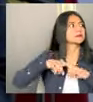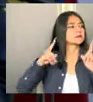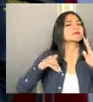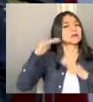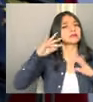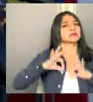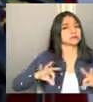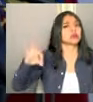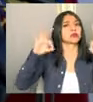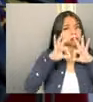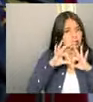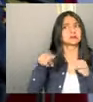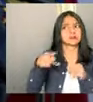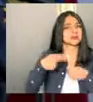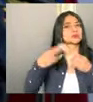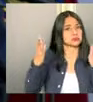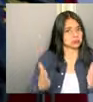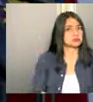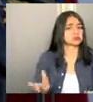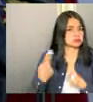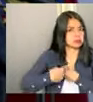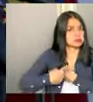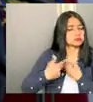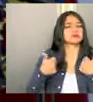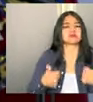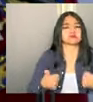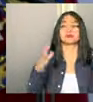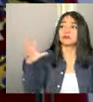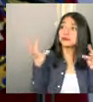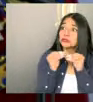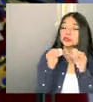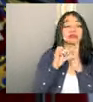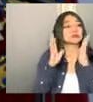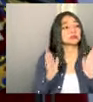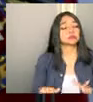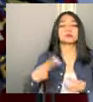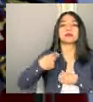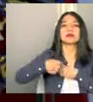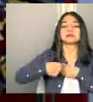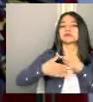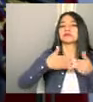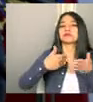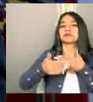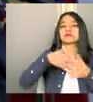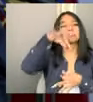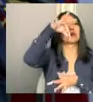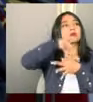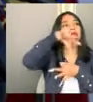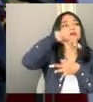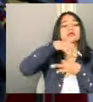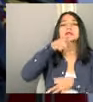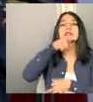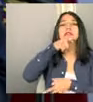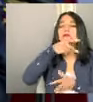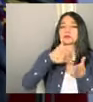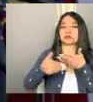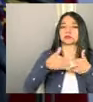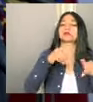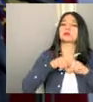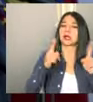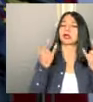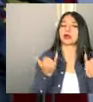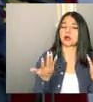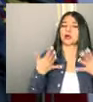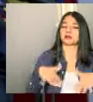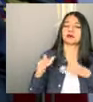es la participación de la ciudadanía, y esa ciudadanía que participó, independientemente de cuál haya sido su posición y su votación, es la que hizo vivir